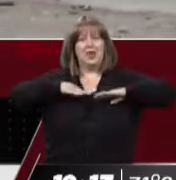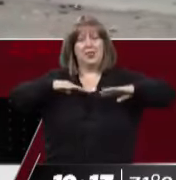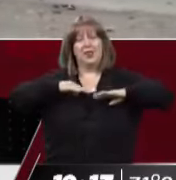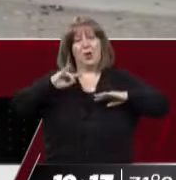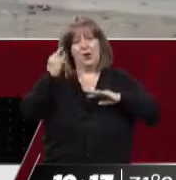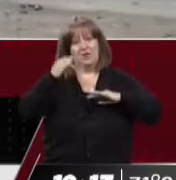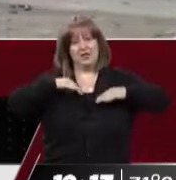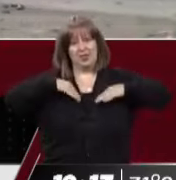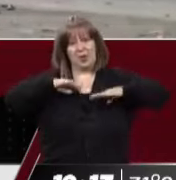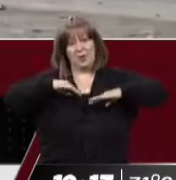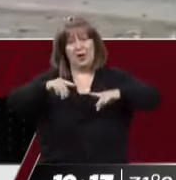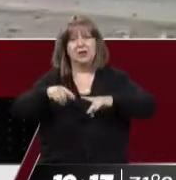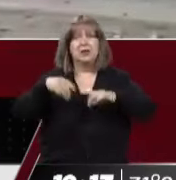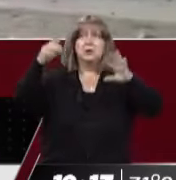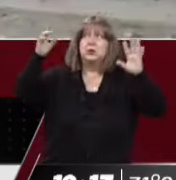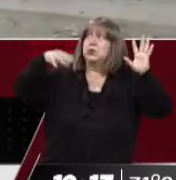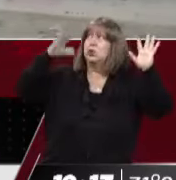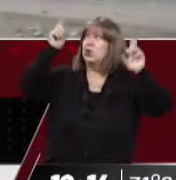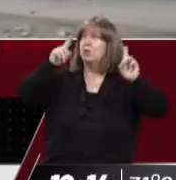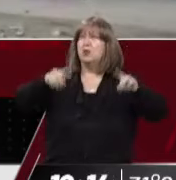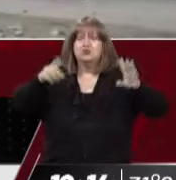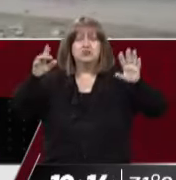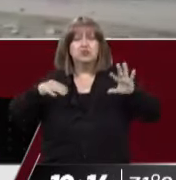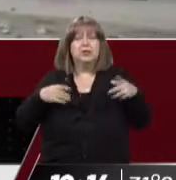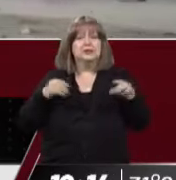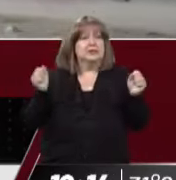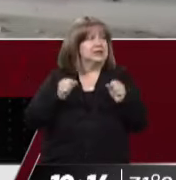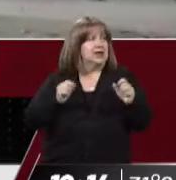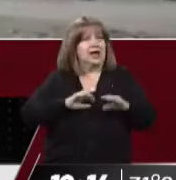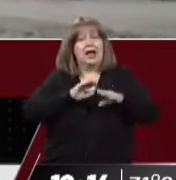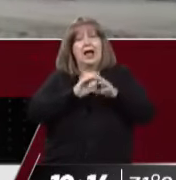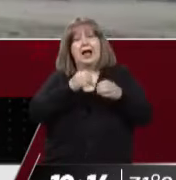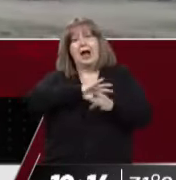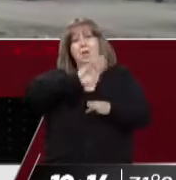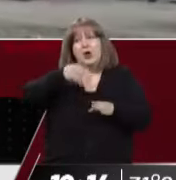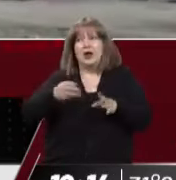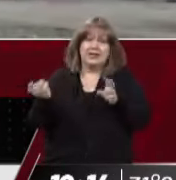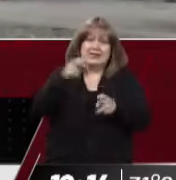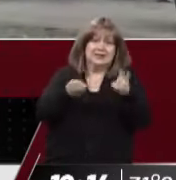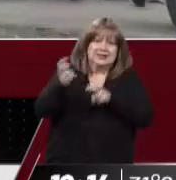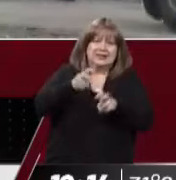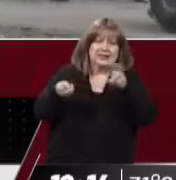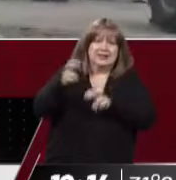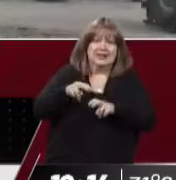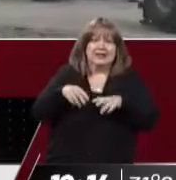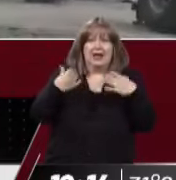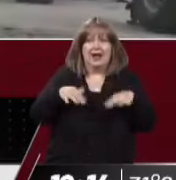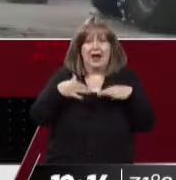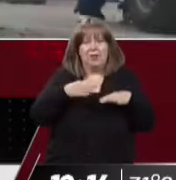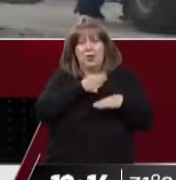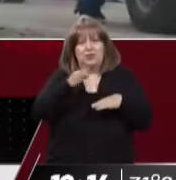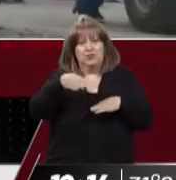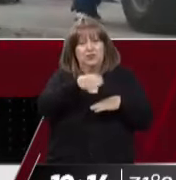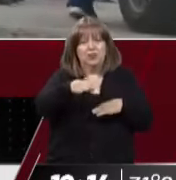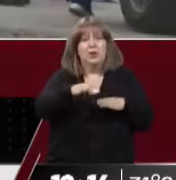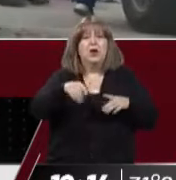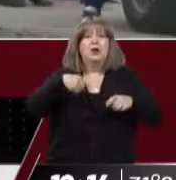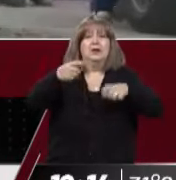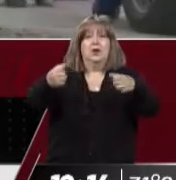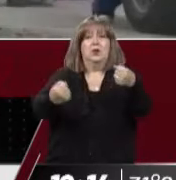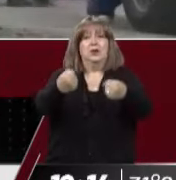en donde la tormenta los sorprendió y es por eso que subieron a esta camioneta para protegerse y bueno,